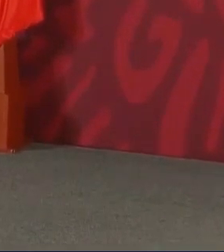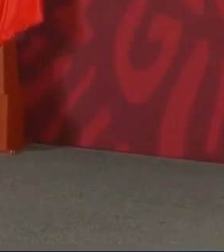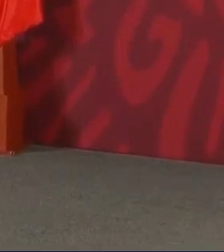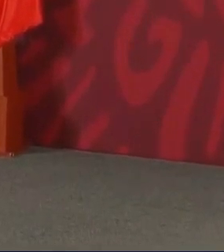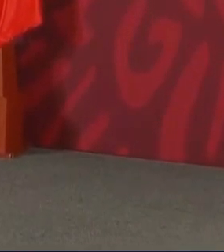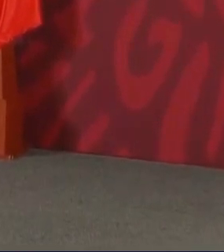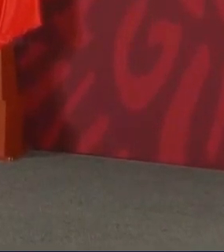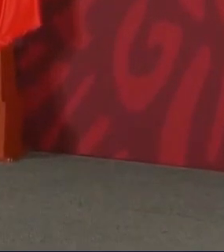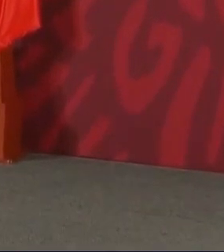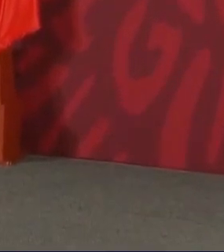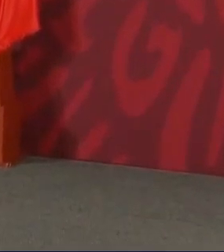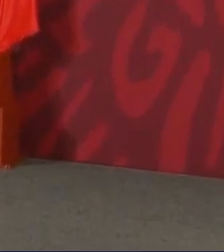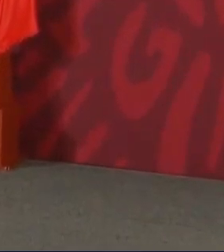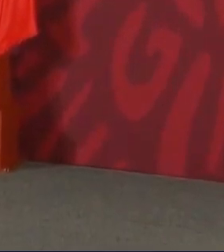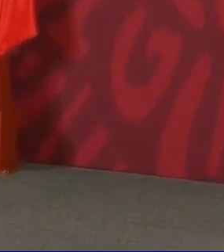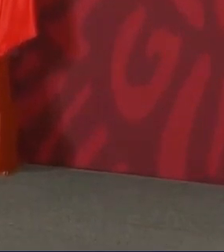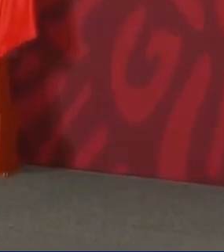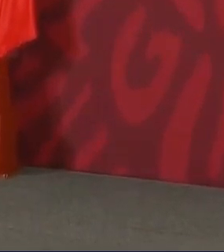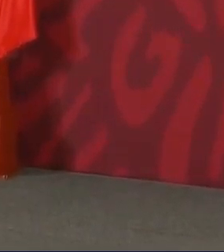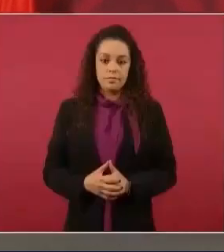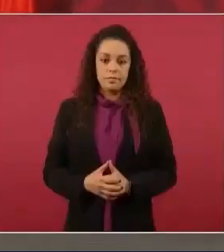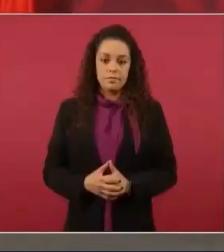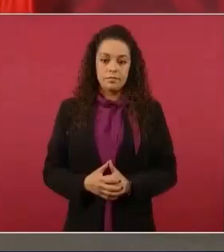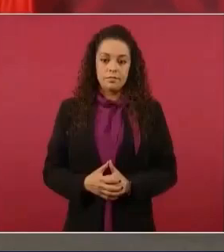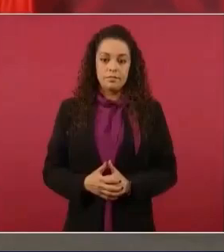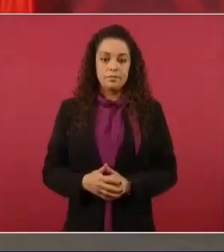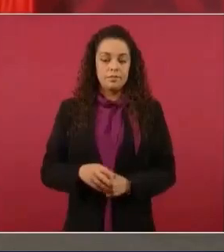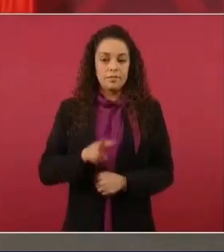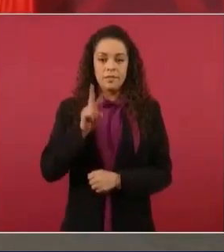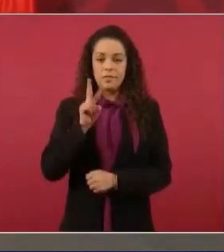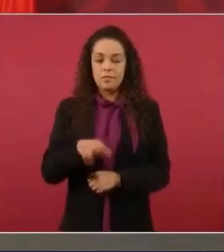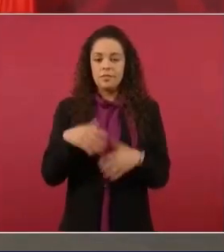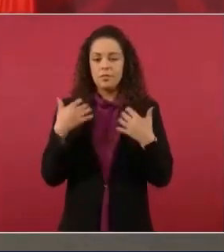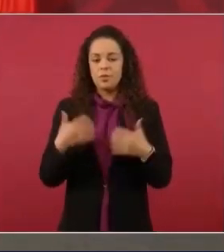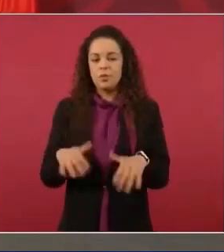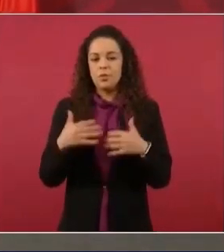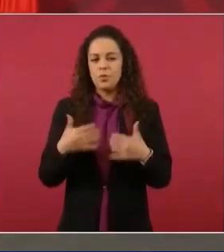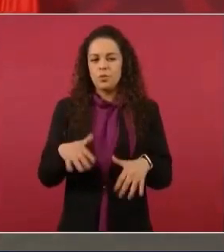de veras es algo extraordinario.